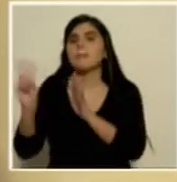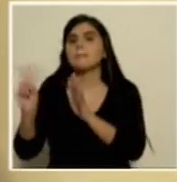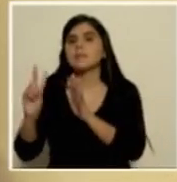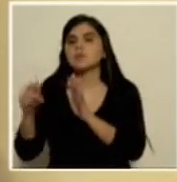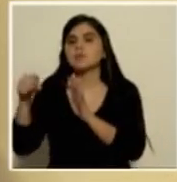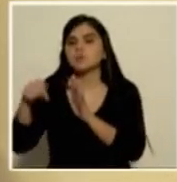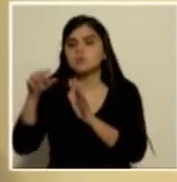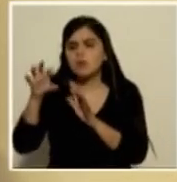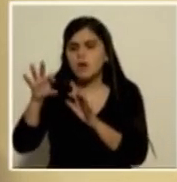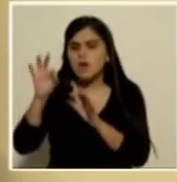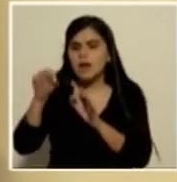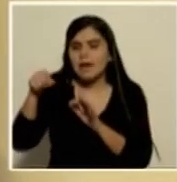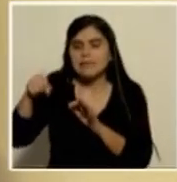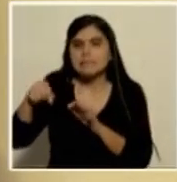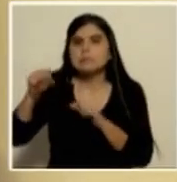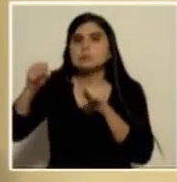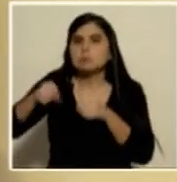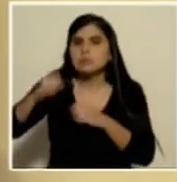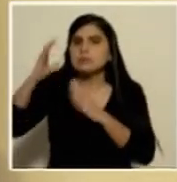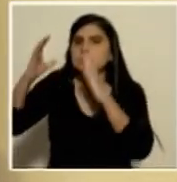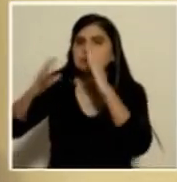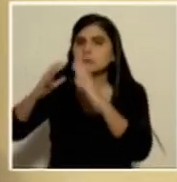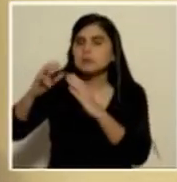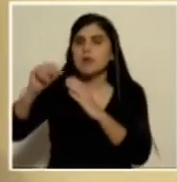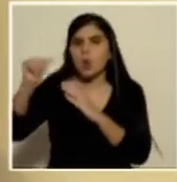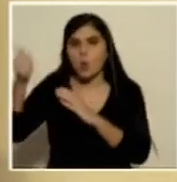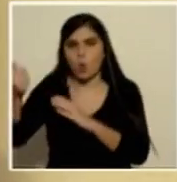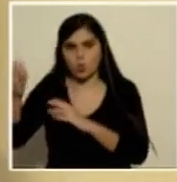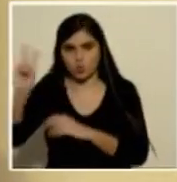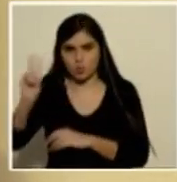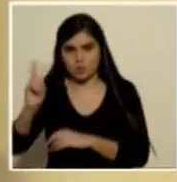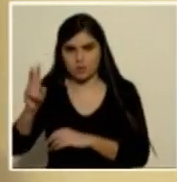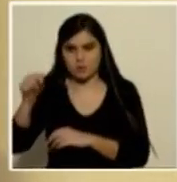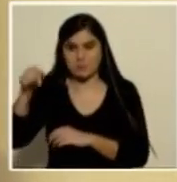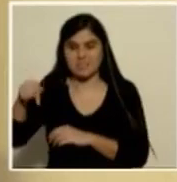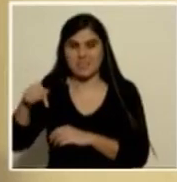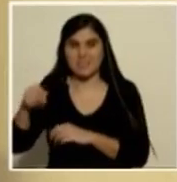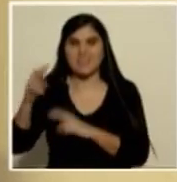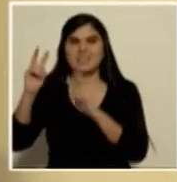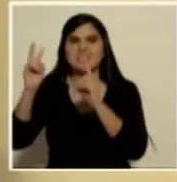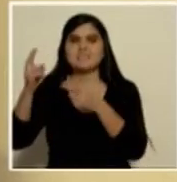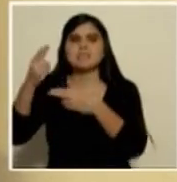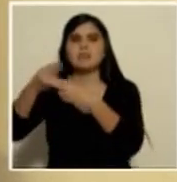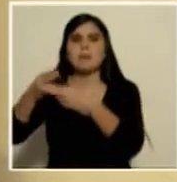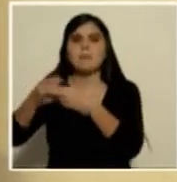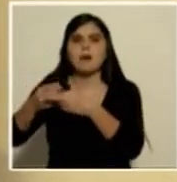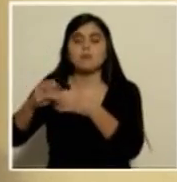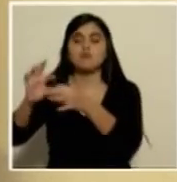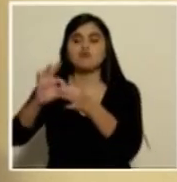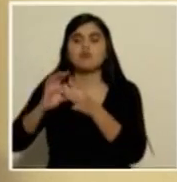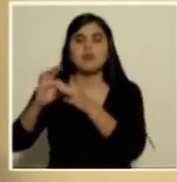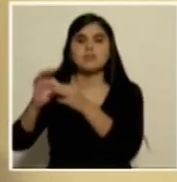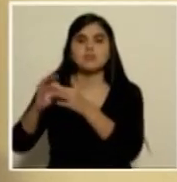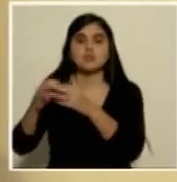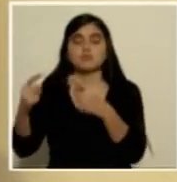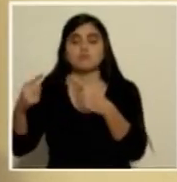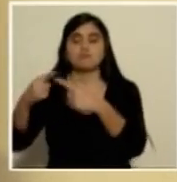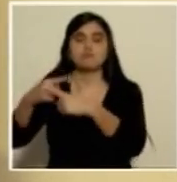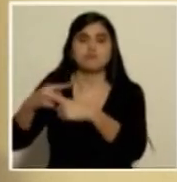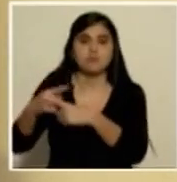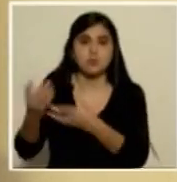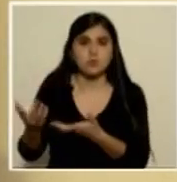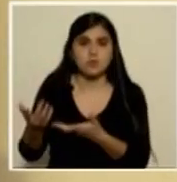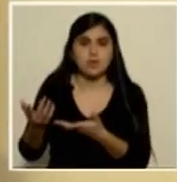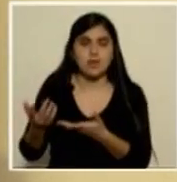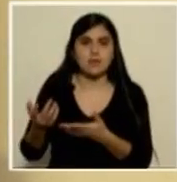sí pueden confundirse con otros virus, lo que llamamos reacciones cruzadas con otros virus, porque sí pueden detectar anticuerpos que